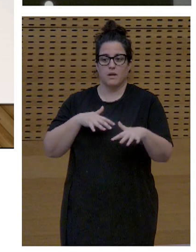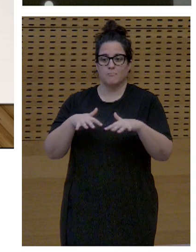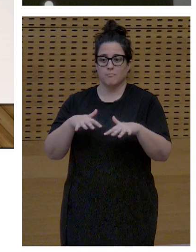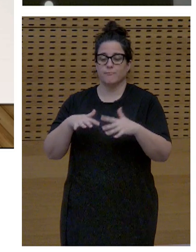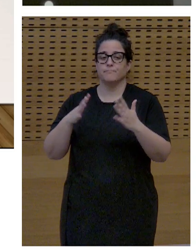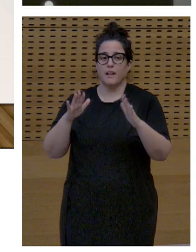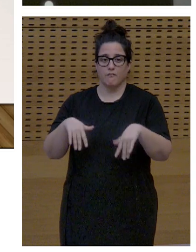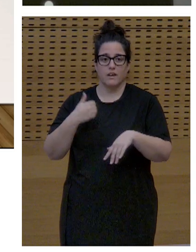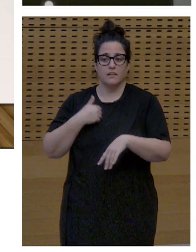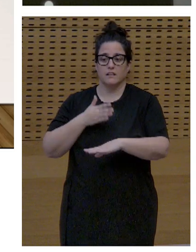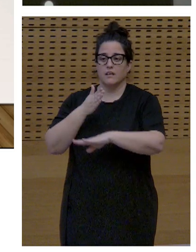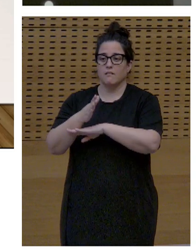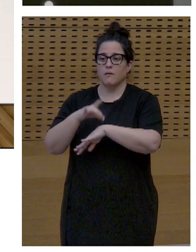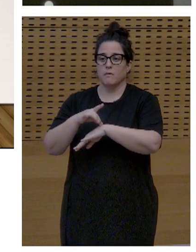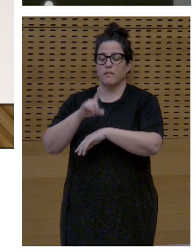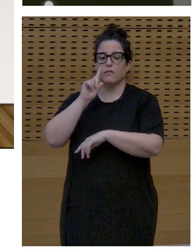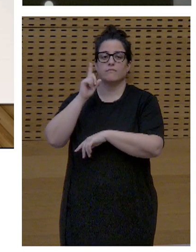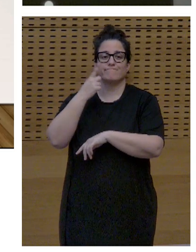le diagnostiquen una enfermedad.